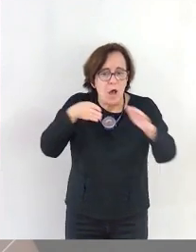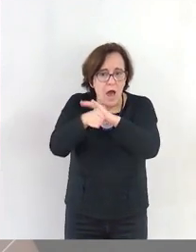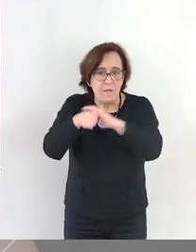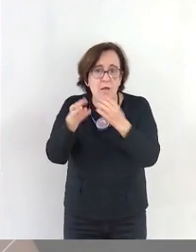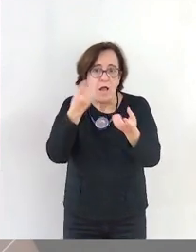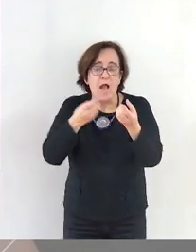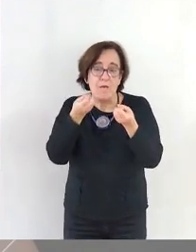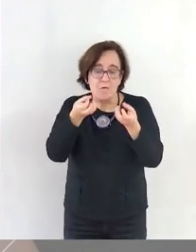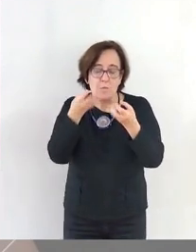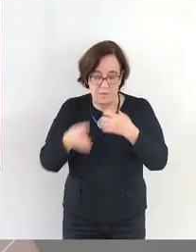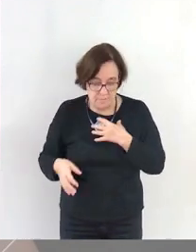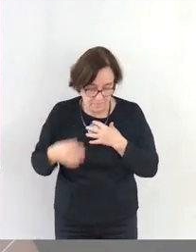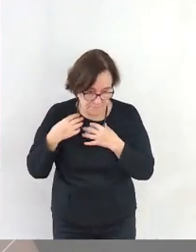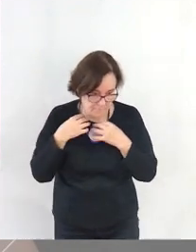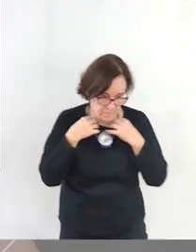información